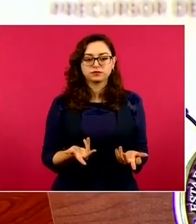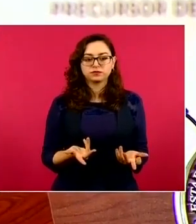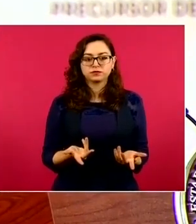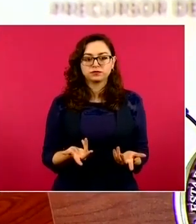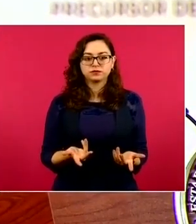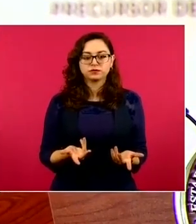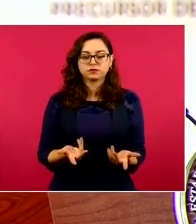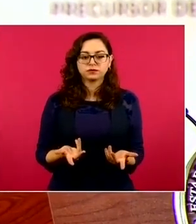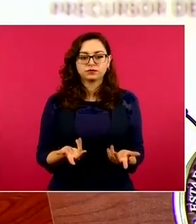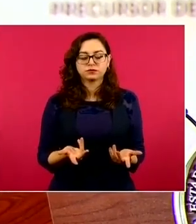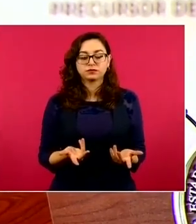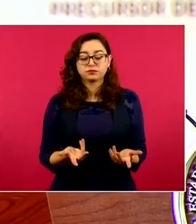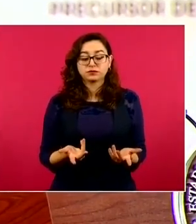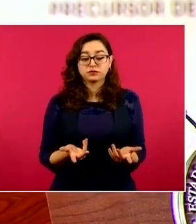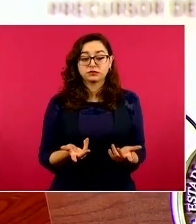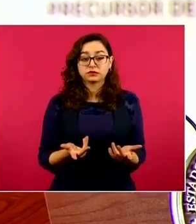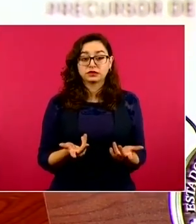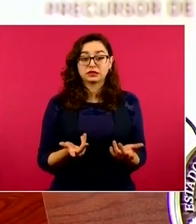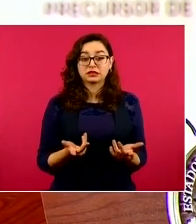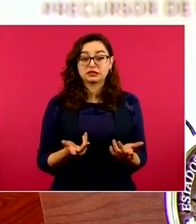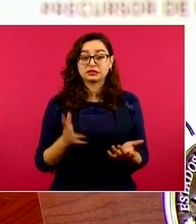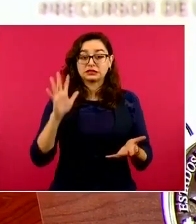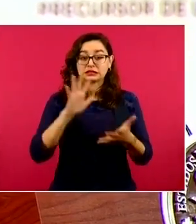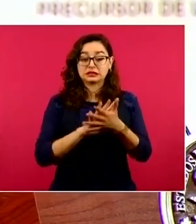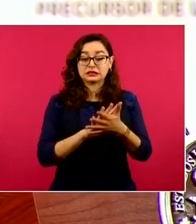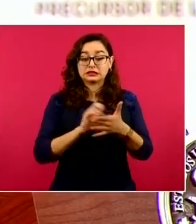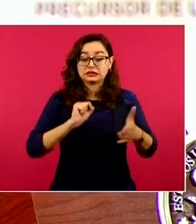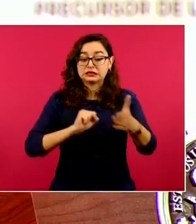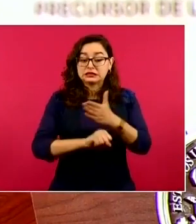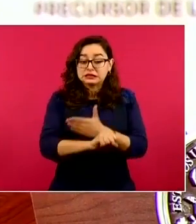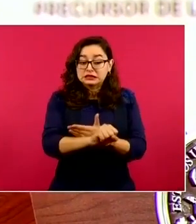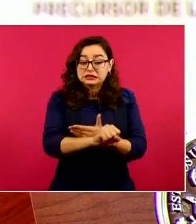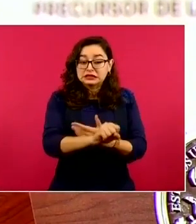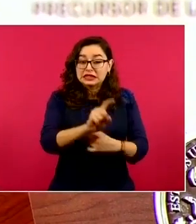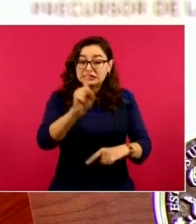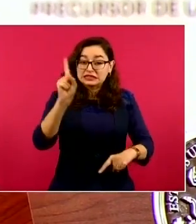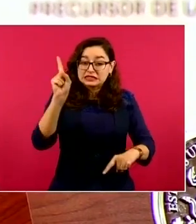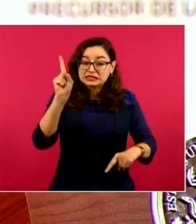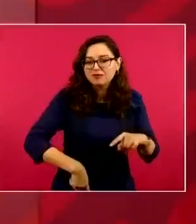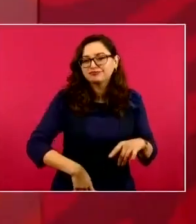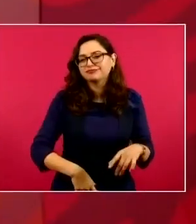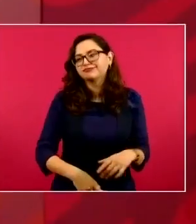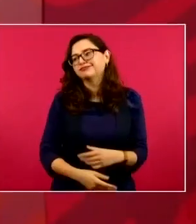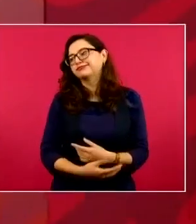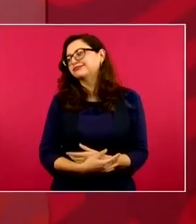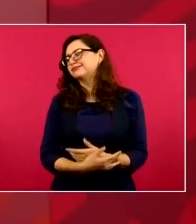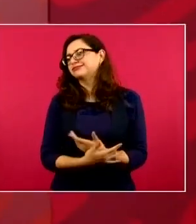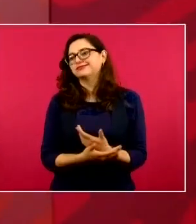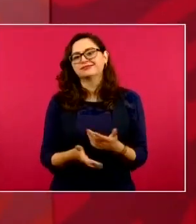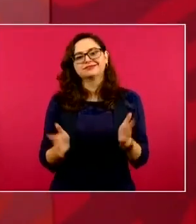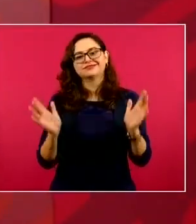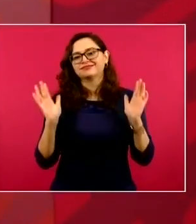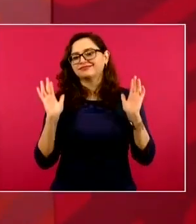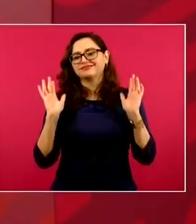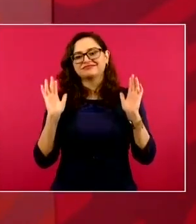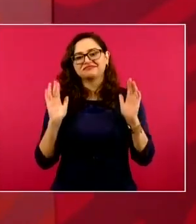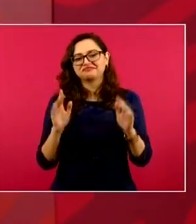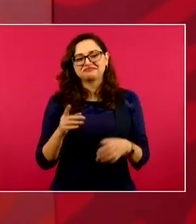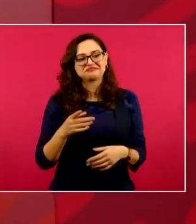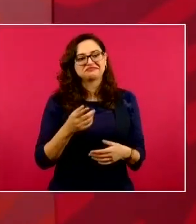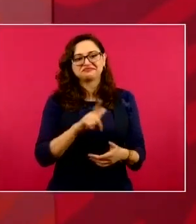se abre la puerta a los que tienen poder